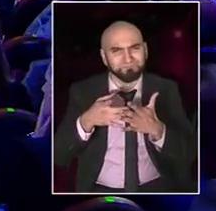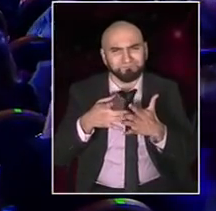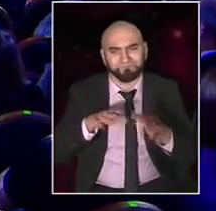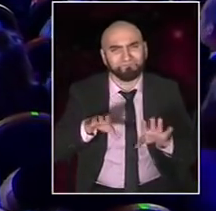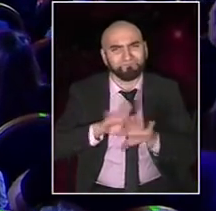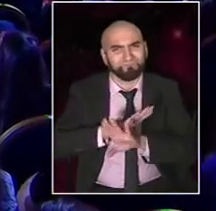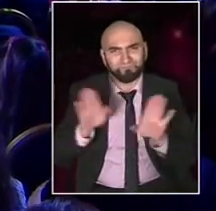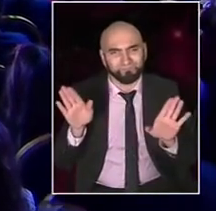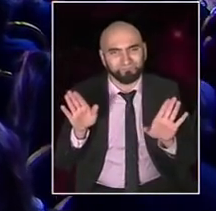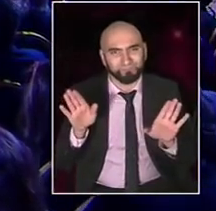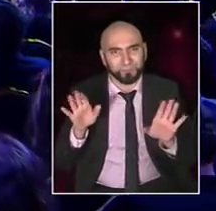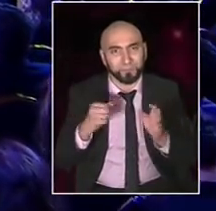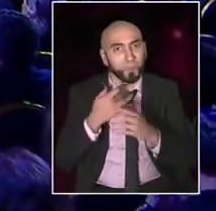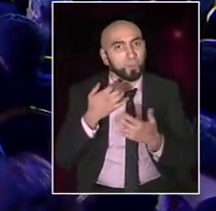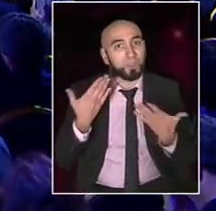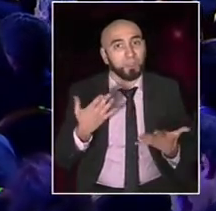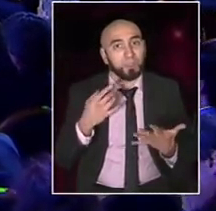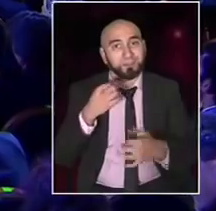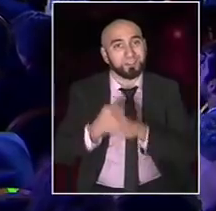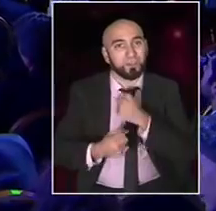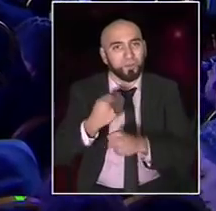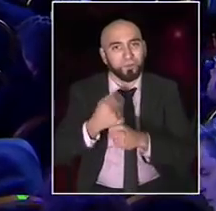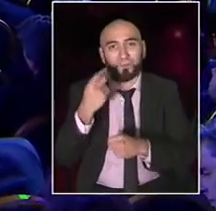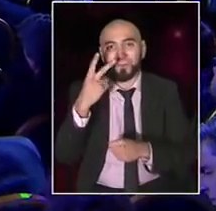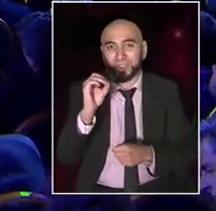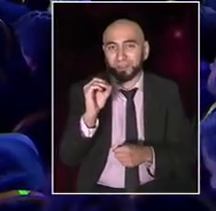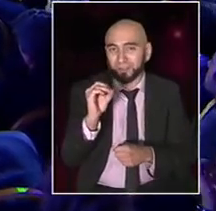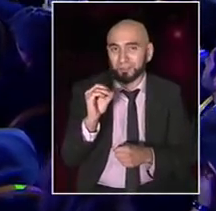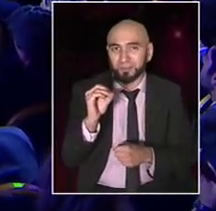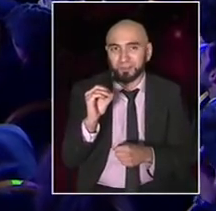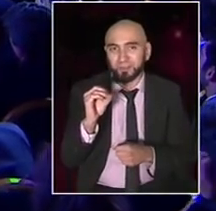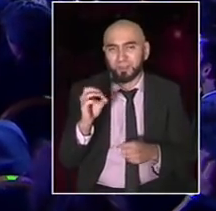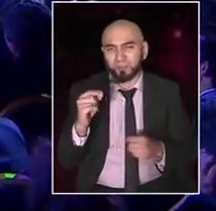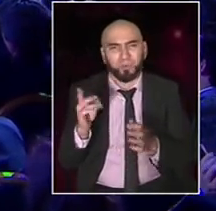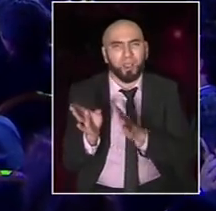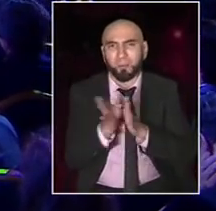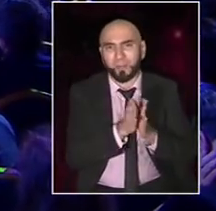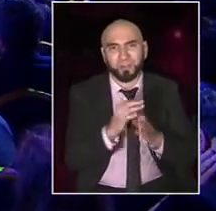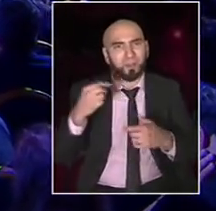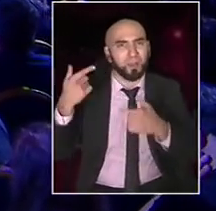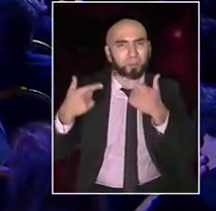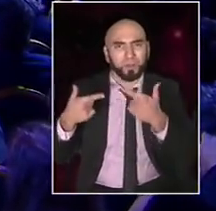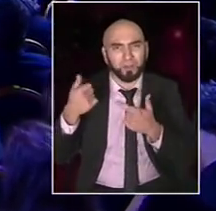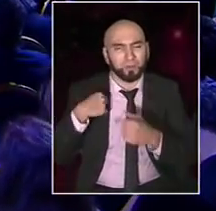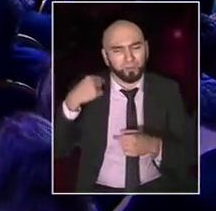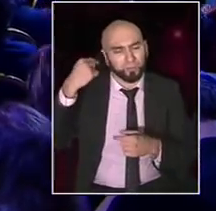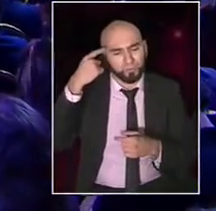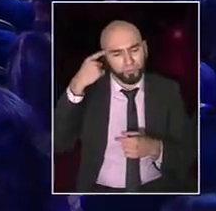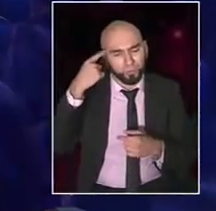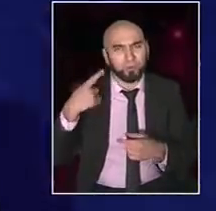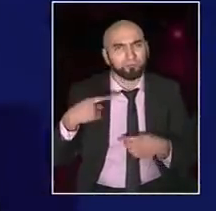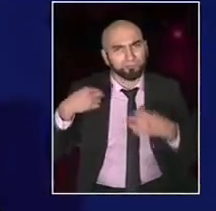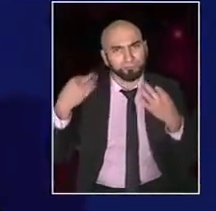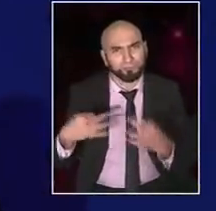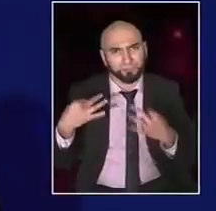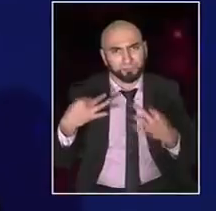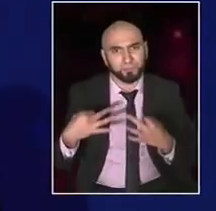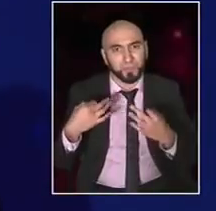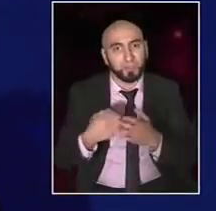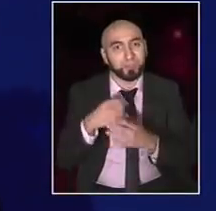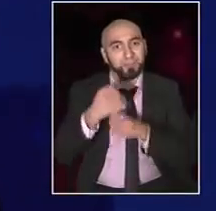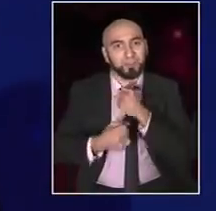el pensamiento del siglo XX, más allá de la política partidaria, yo tengo la convicción de que el pensamiento del siglo XX